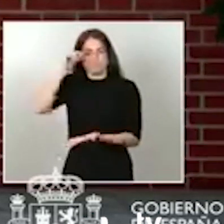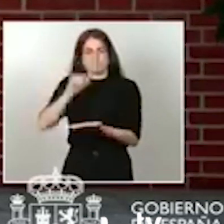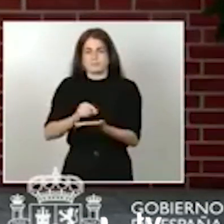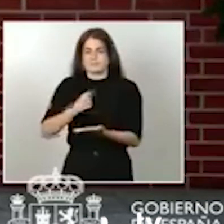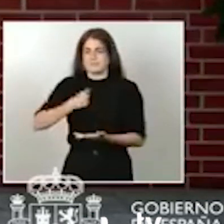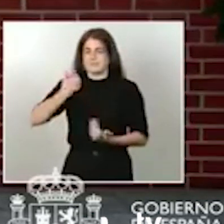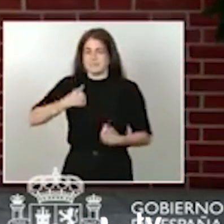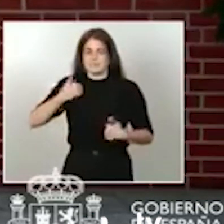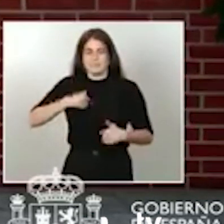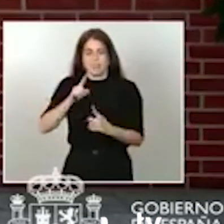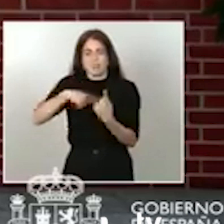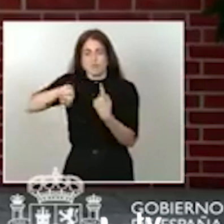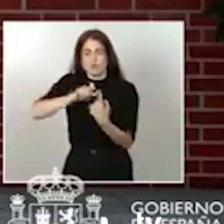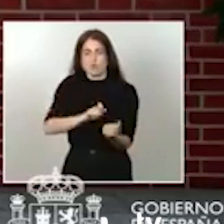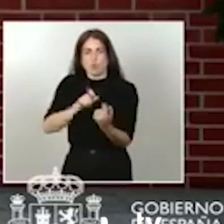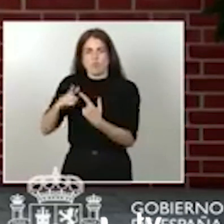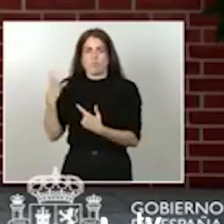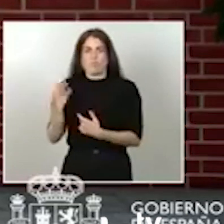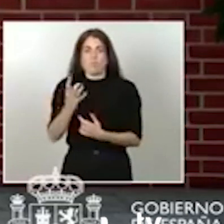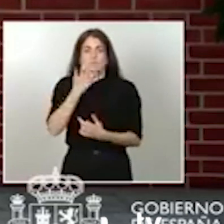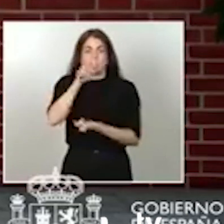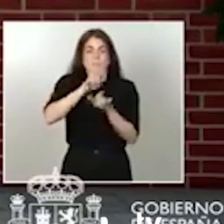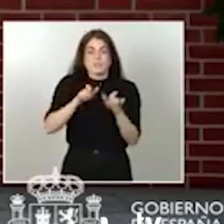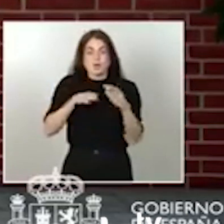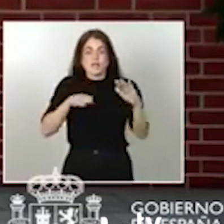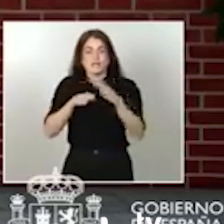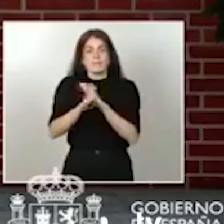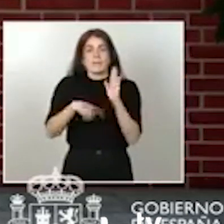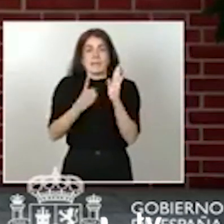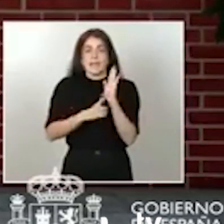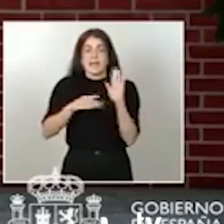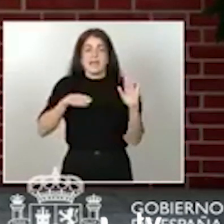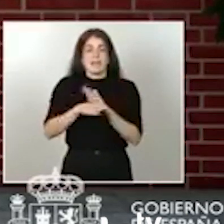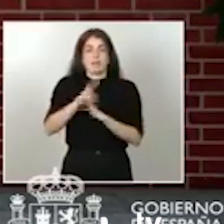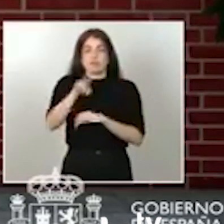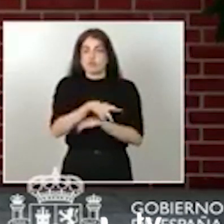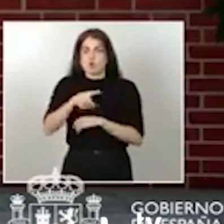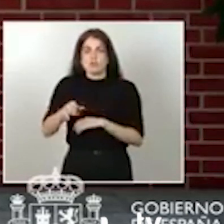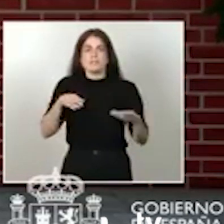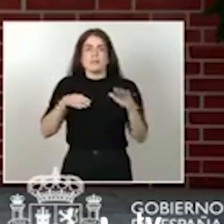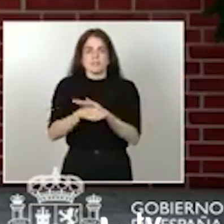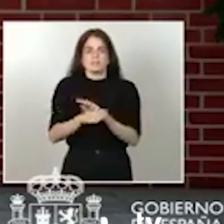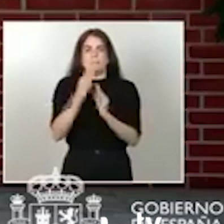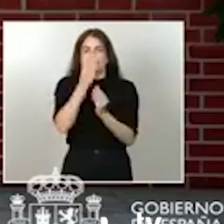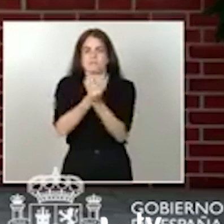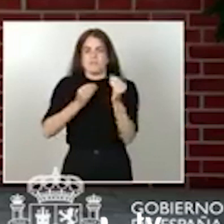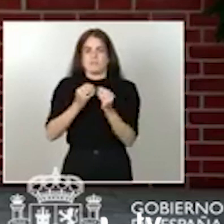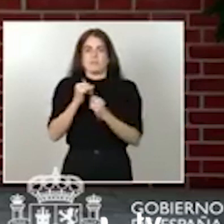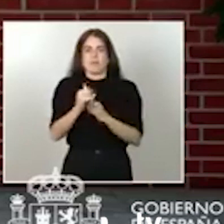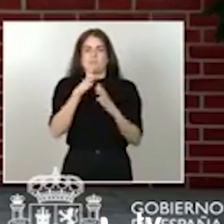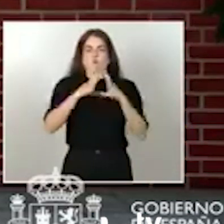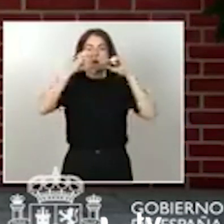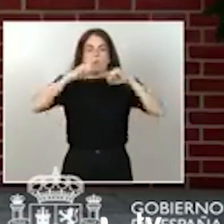de todo aquel que haya entrado irregularmente en ceuta y melilla tal y como está previsto en los acuerdos que españa